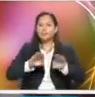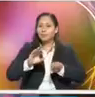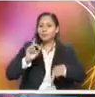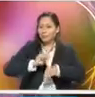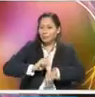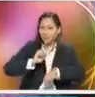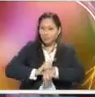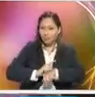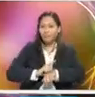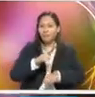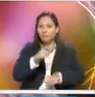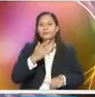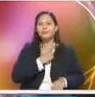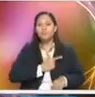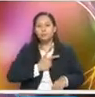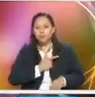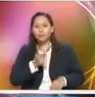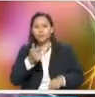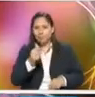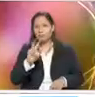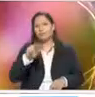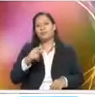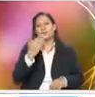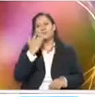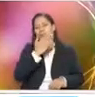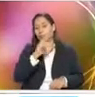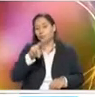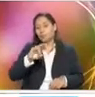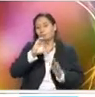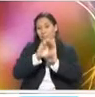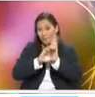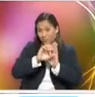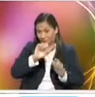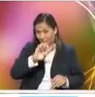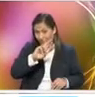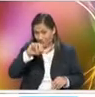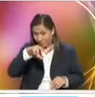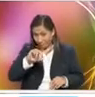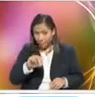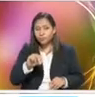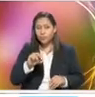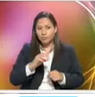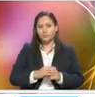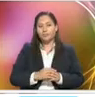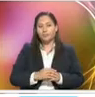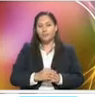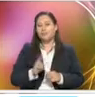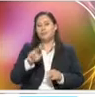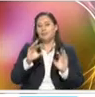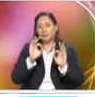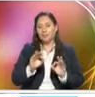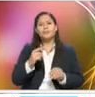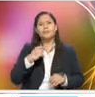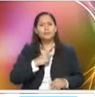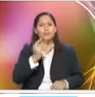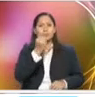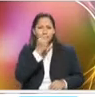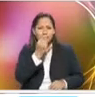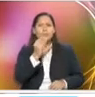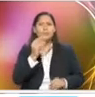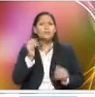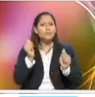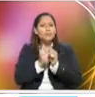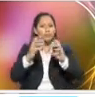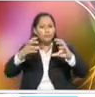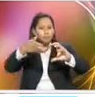los días, darnos un gustito. Qué ¿no? rico, claro, el Es jamoncito importante darse- serrano. Jamón serrano es... Yo lo había probado con Súper melón,